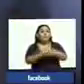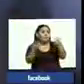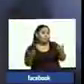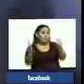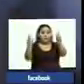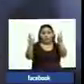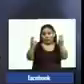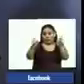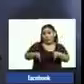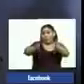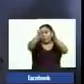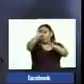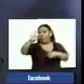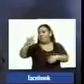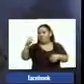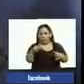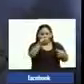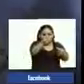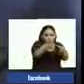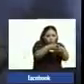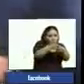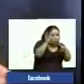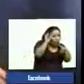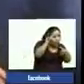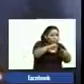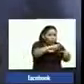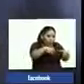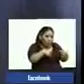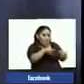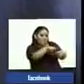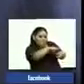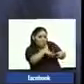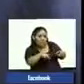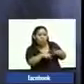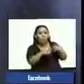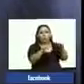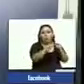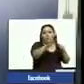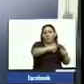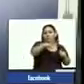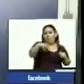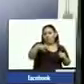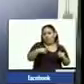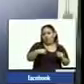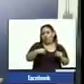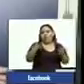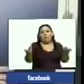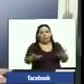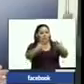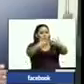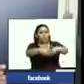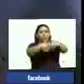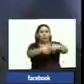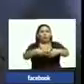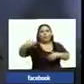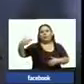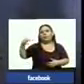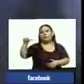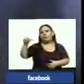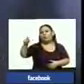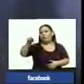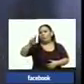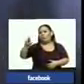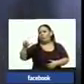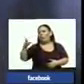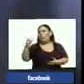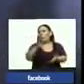Según Fiscalía, la red de Mauricio Funes incluyó a empresarios, amigos cercanos e incluso familiares. La presa hidroeléctrica El Chaparral tendría un